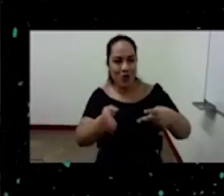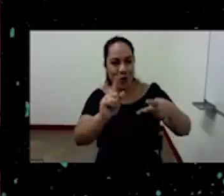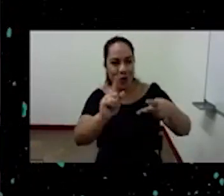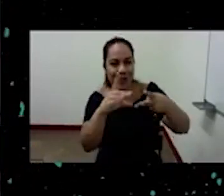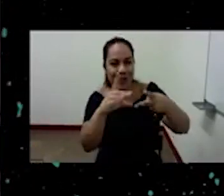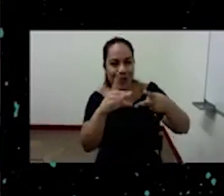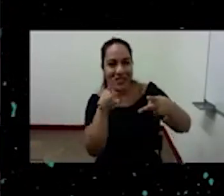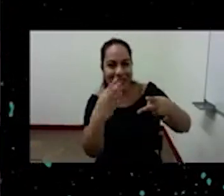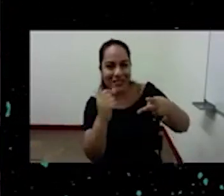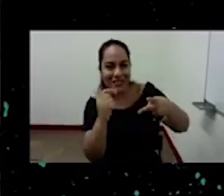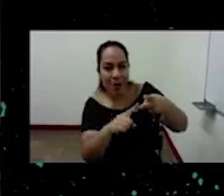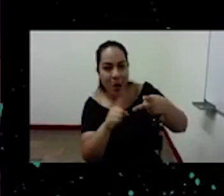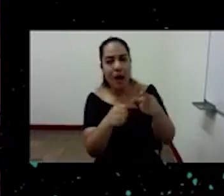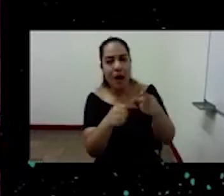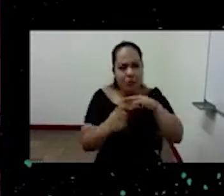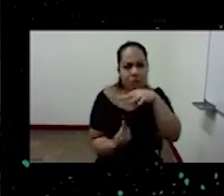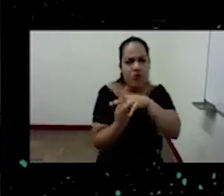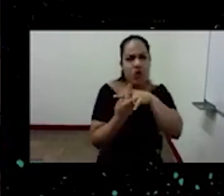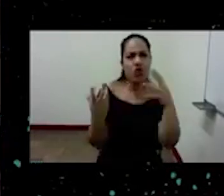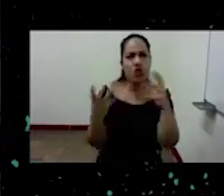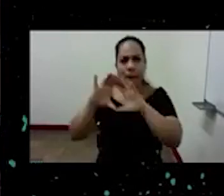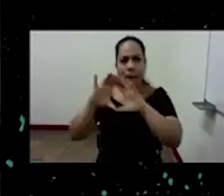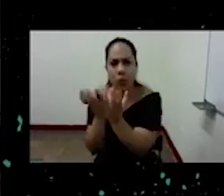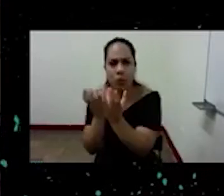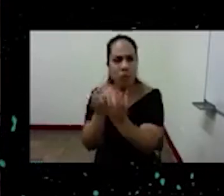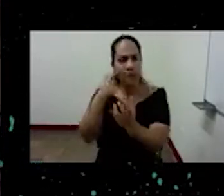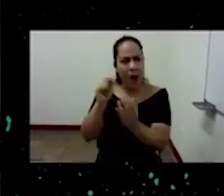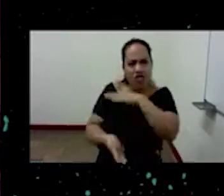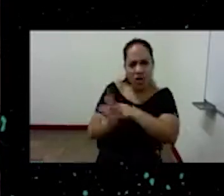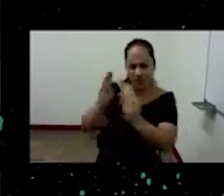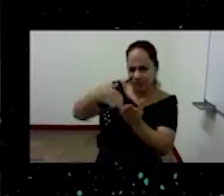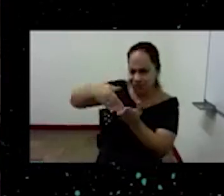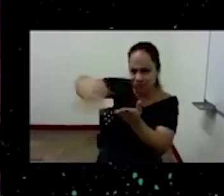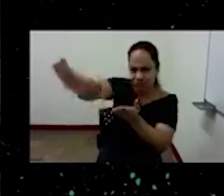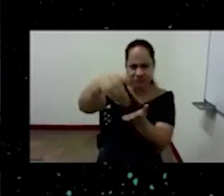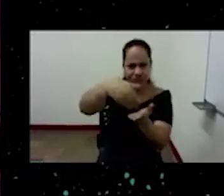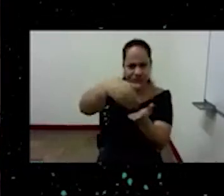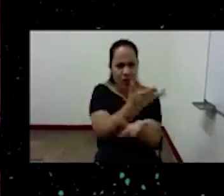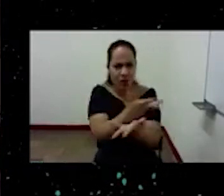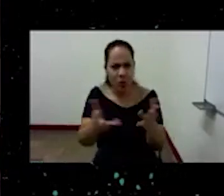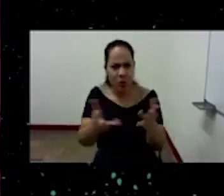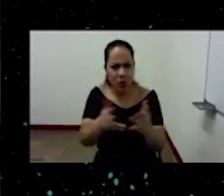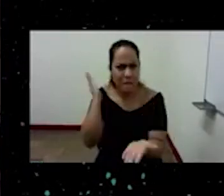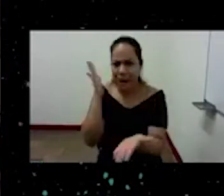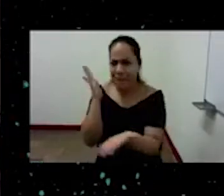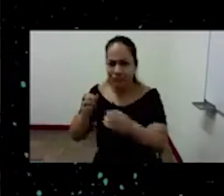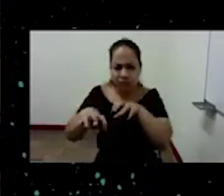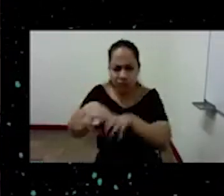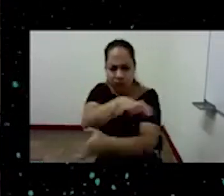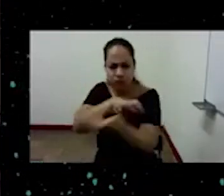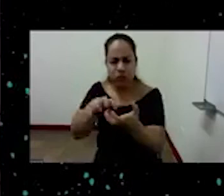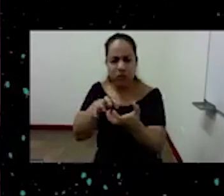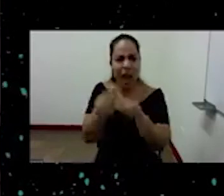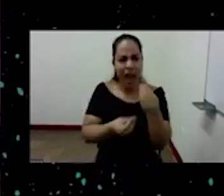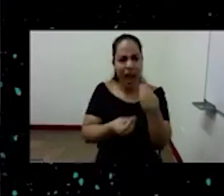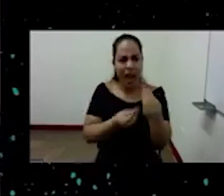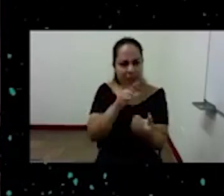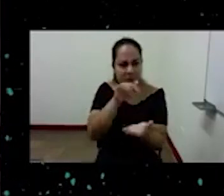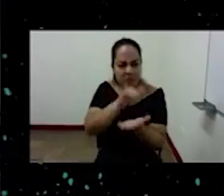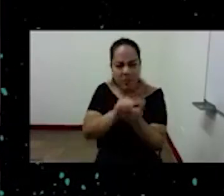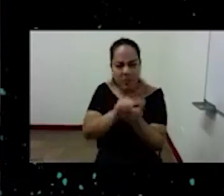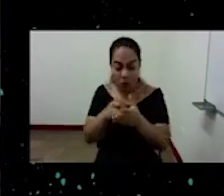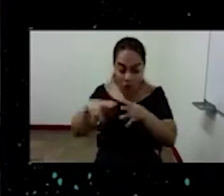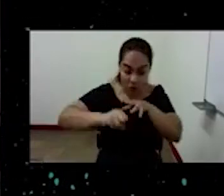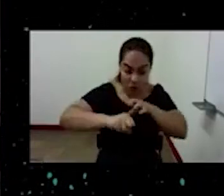mundos, habiendo sido expulsado inmediatamente por la fuerza reaccionaria de la razón que erigió el occidente dominante